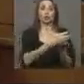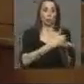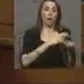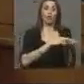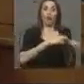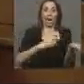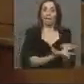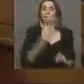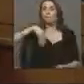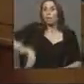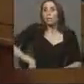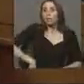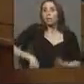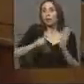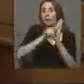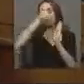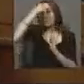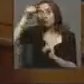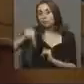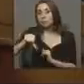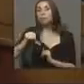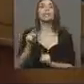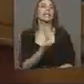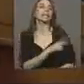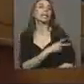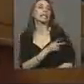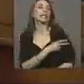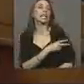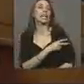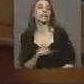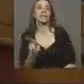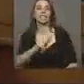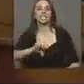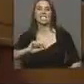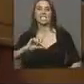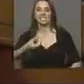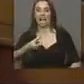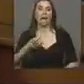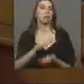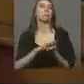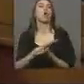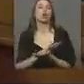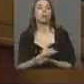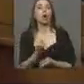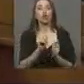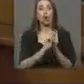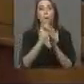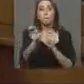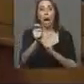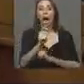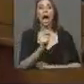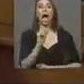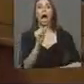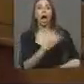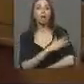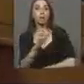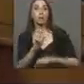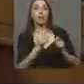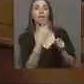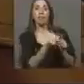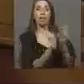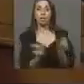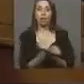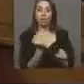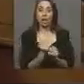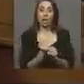en consecuencia, el jefe del servicio del, que sea de SAG, por decir algo, si no se pagaron las cotizaciones, bueno, es sumario y es